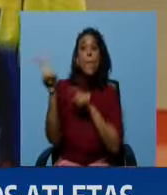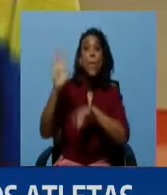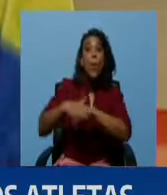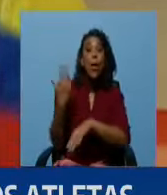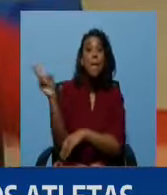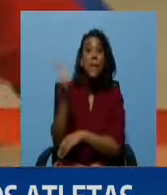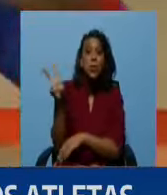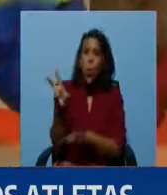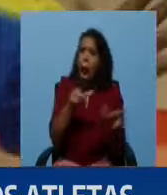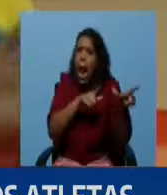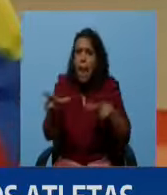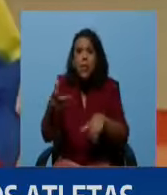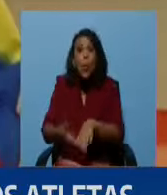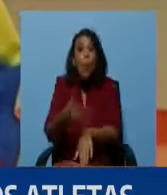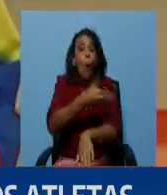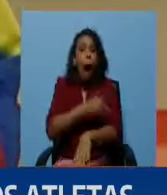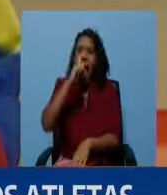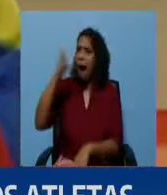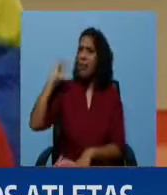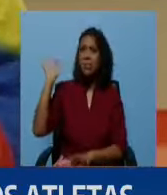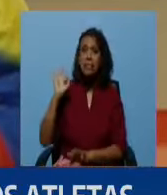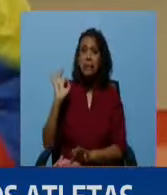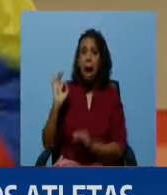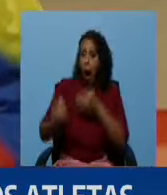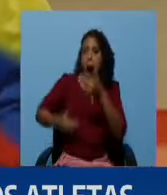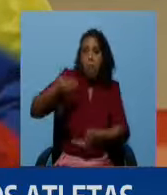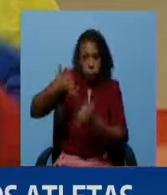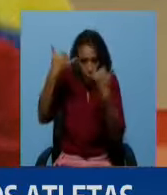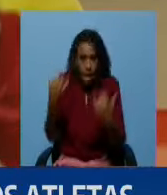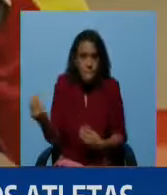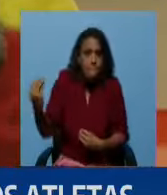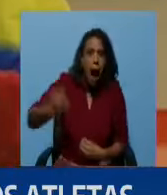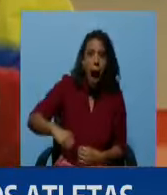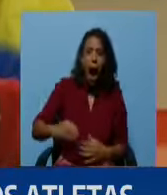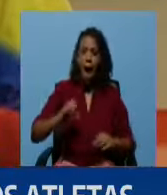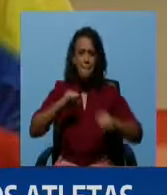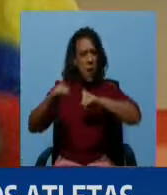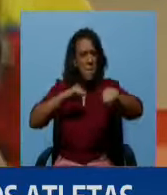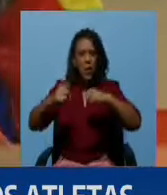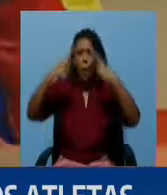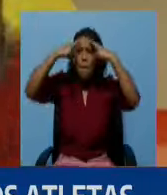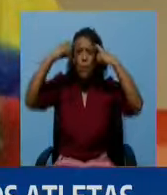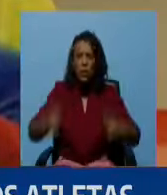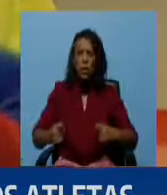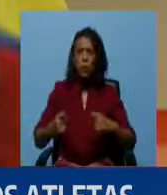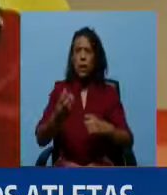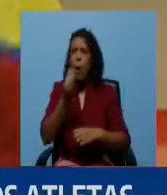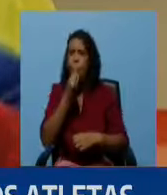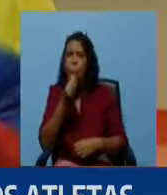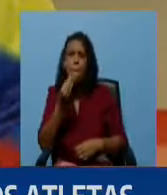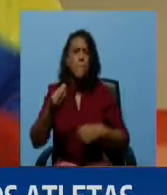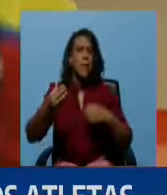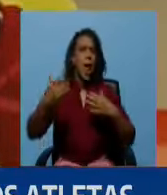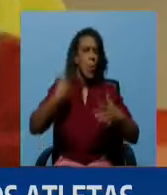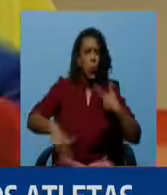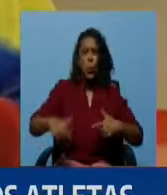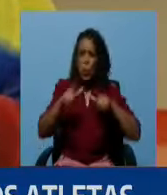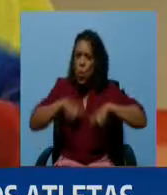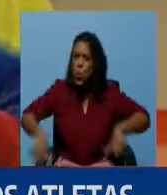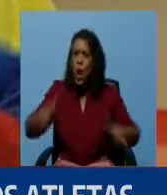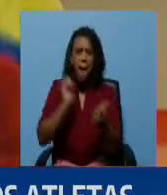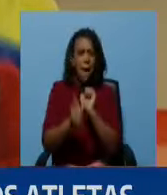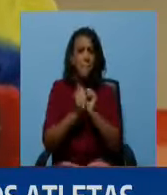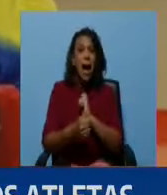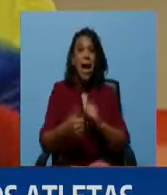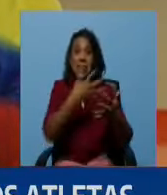hacerlo, como nunca antes estamos en condiciones de hacerlo, a la preparación de miles de muchachos y